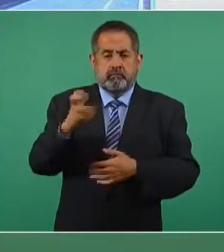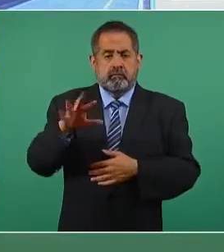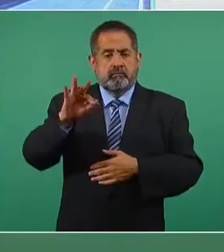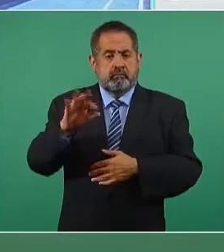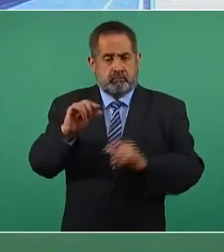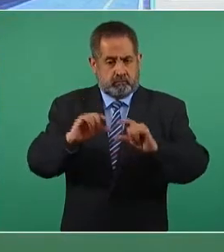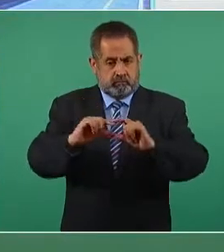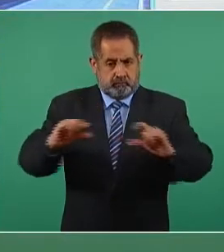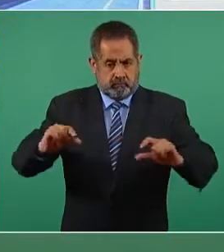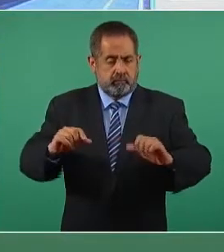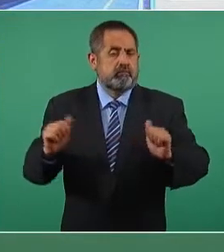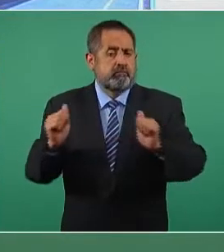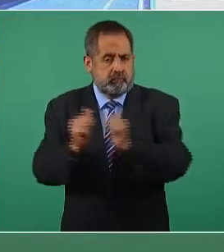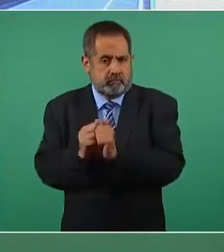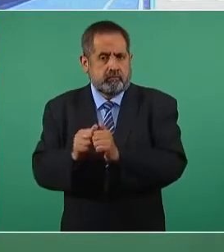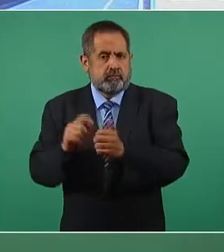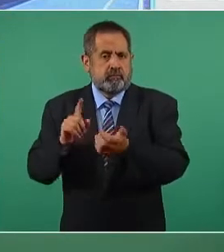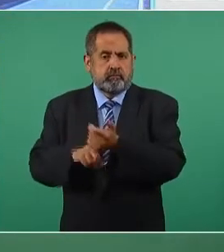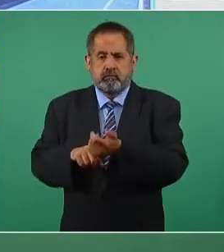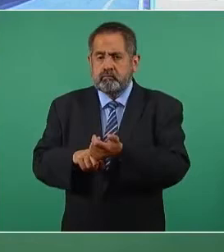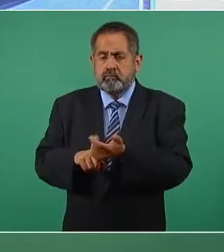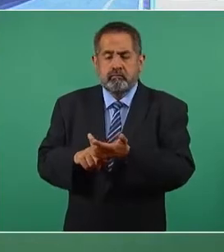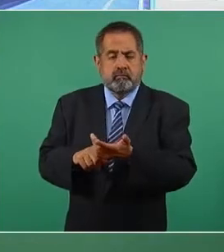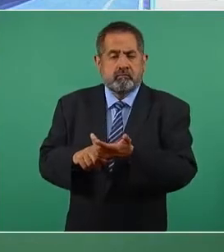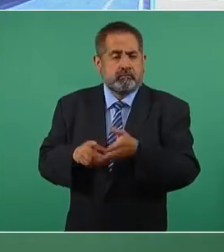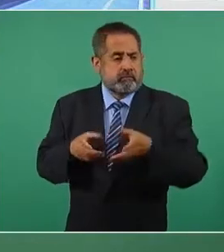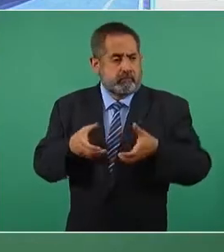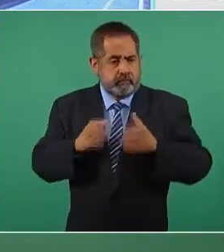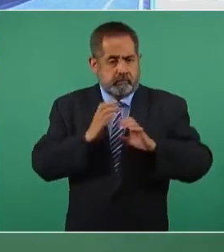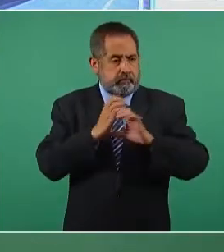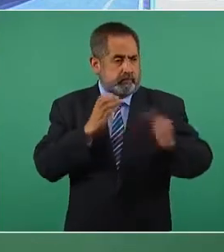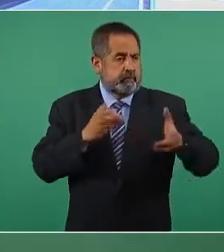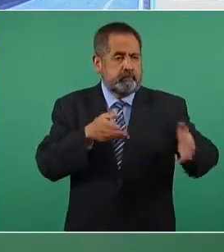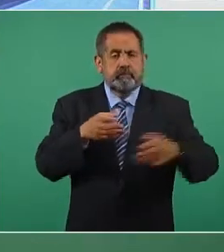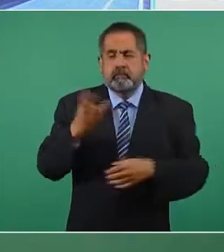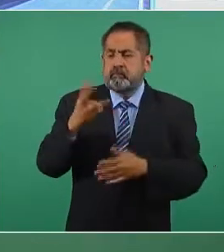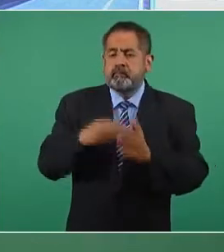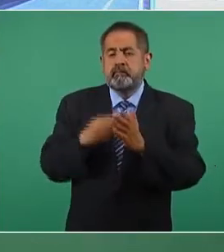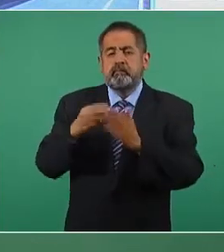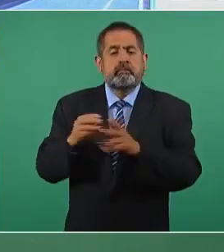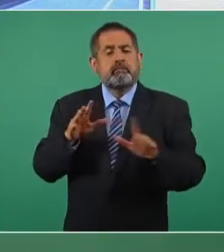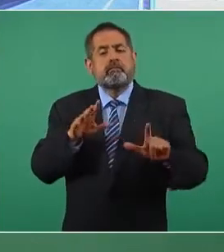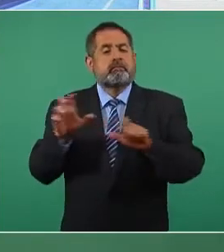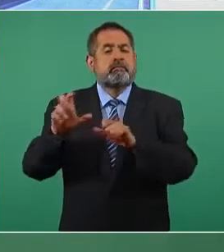4.824.340 dosis con por vía terrestre